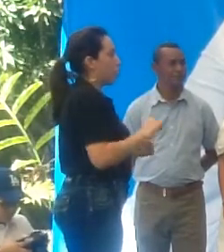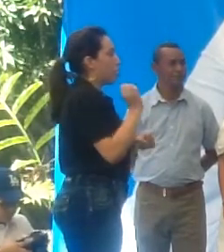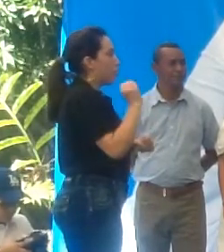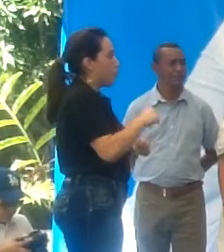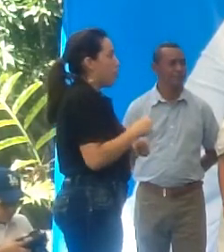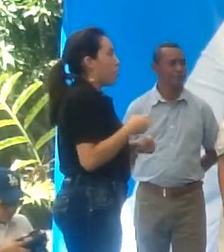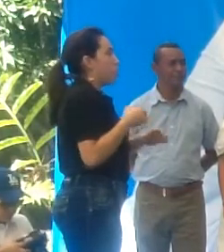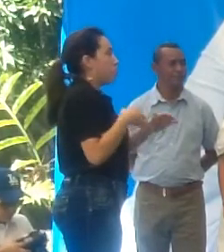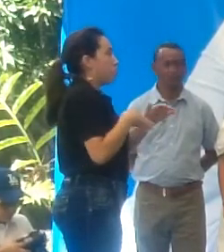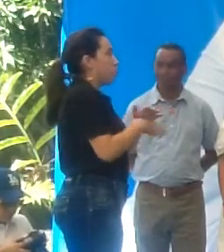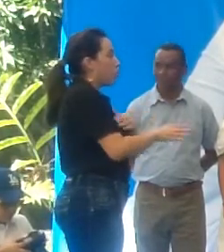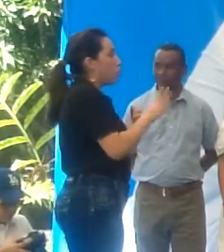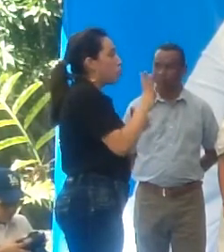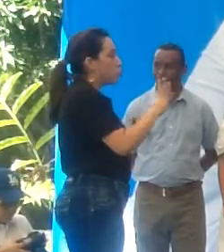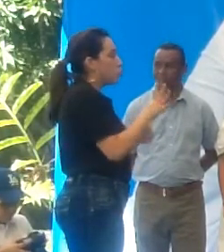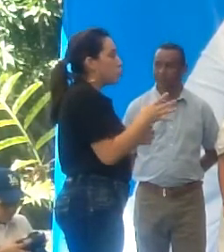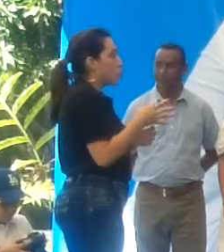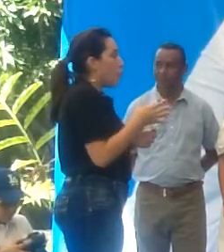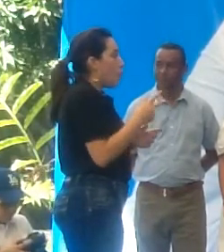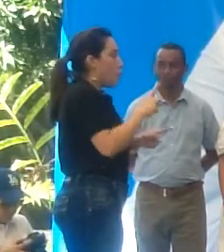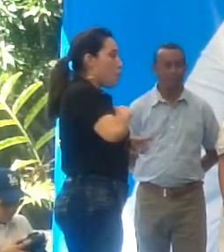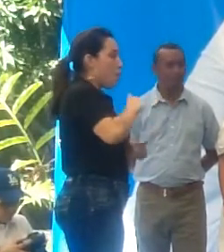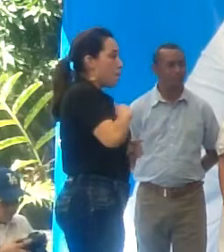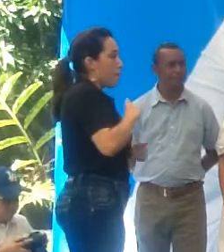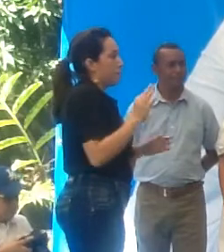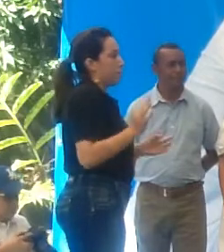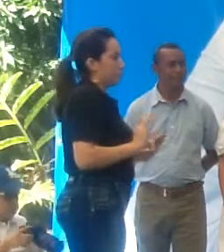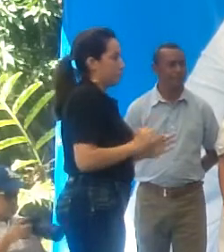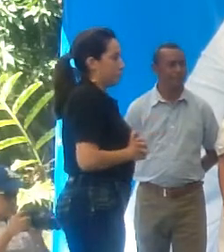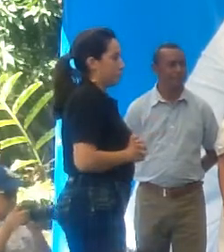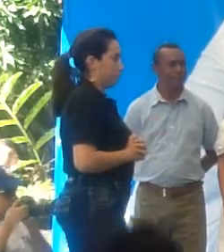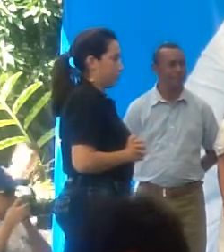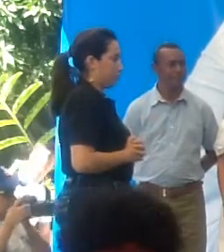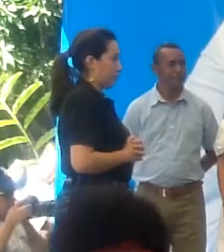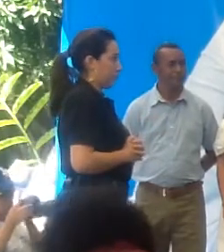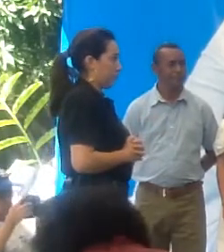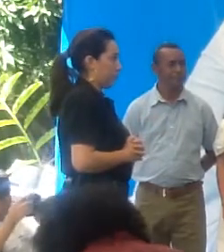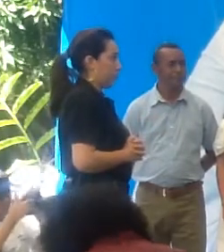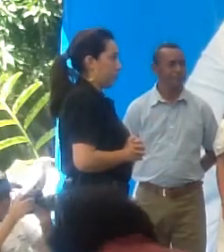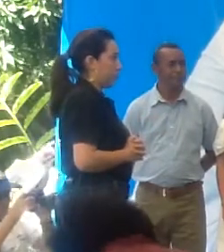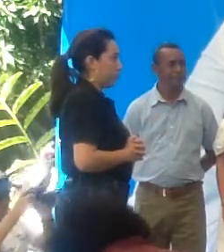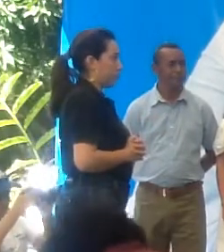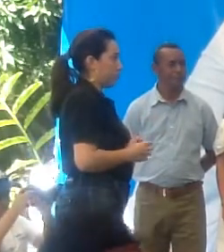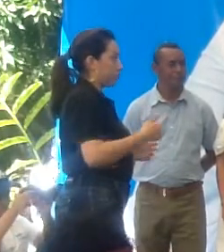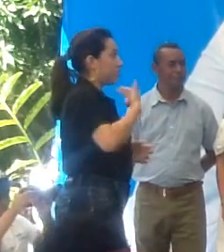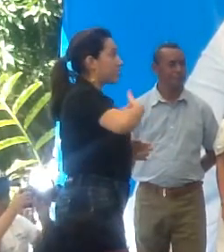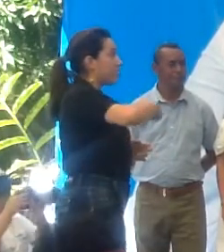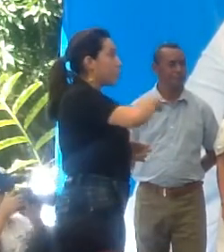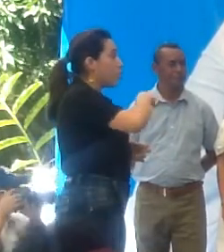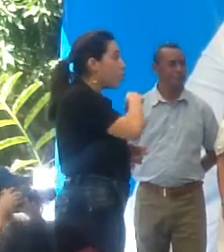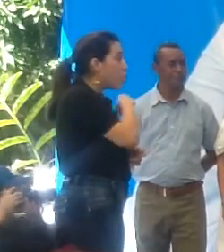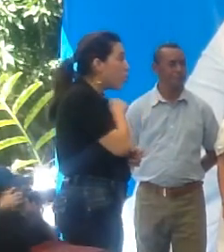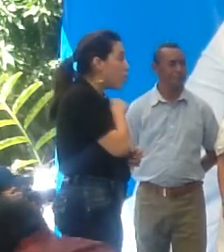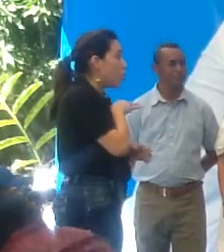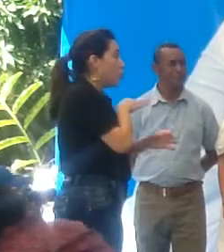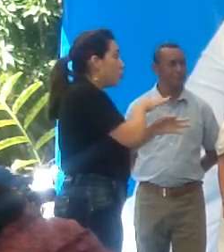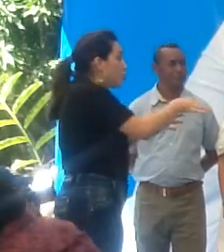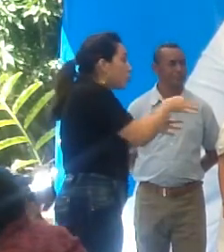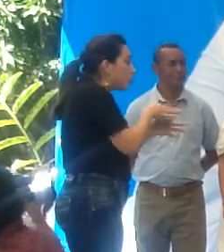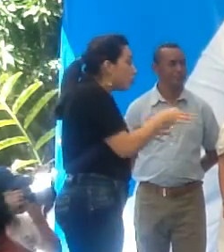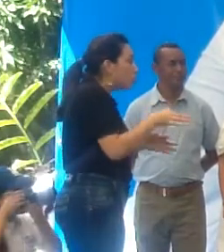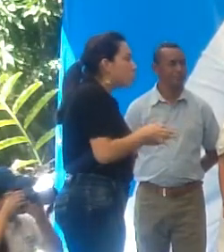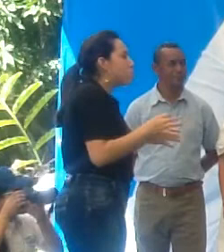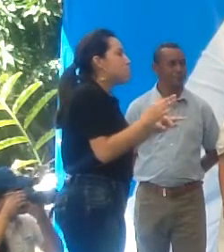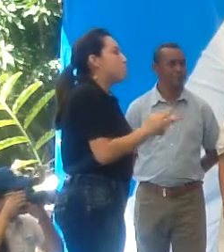a una con sus recursos propios. En nuestro municipio, en nuestros municipios,